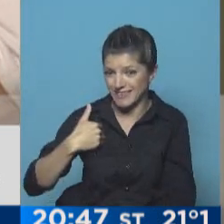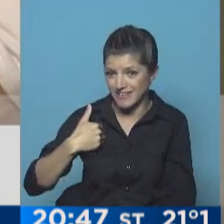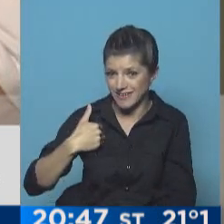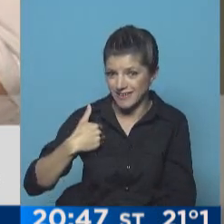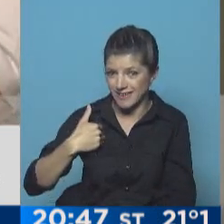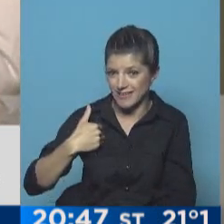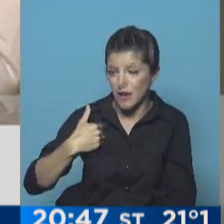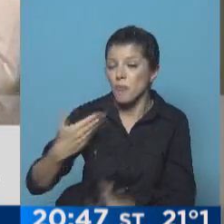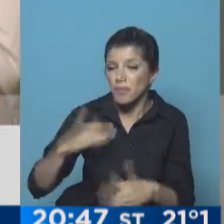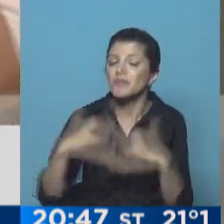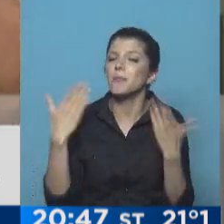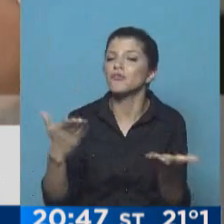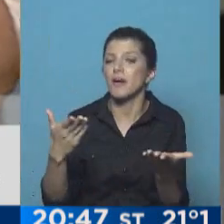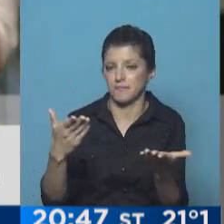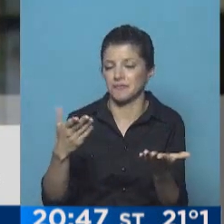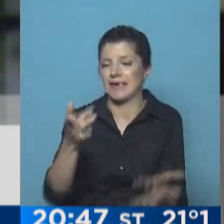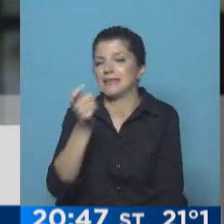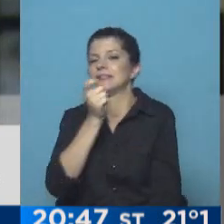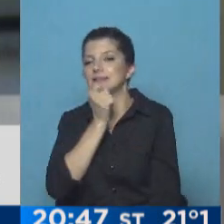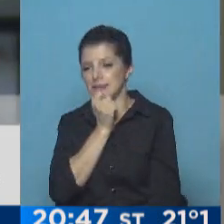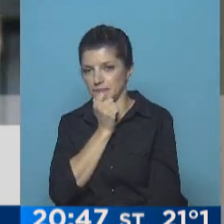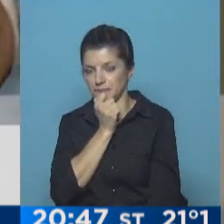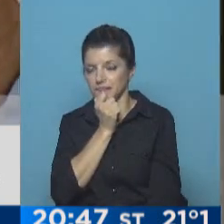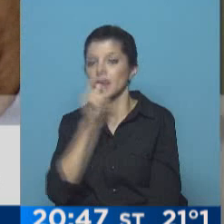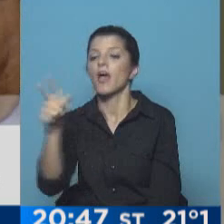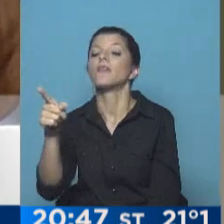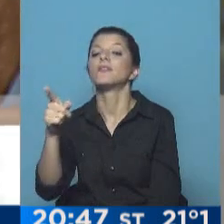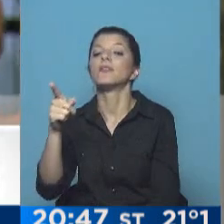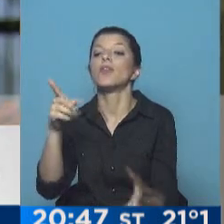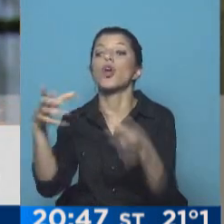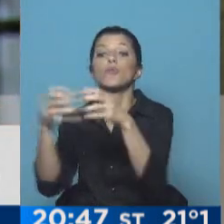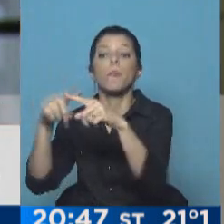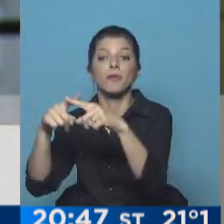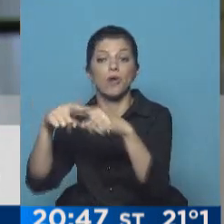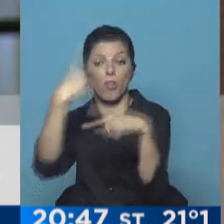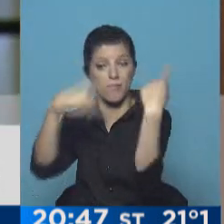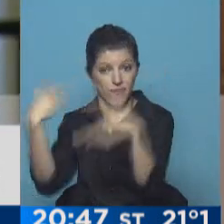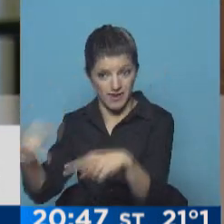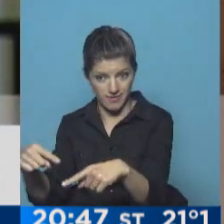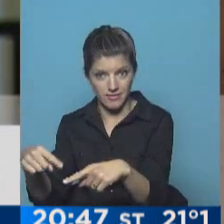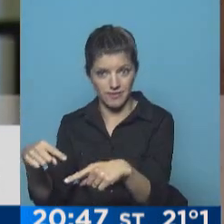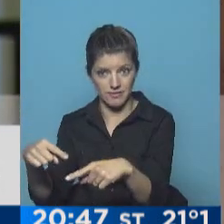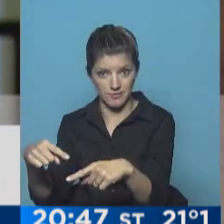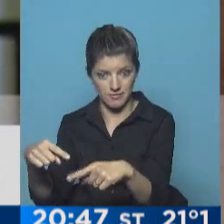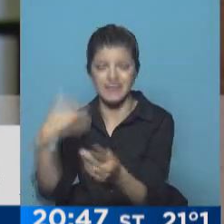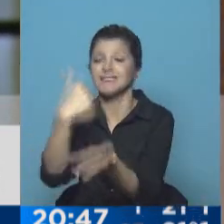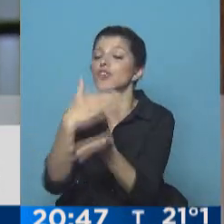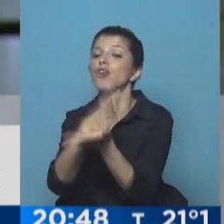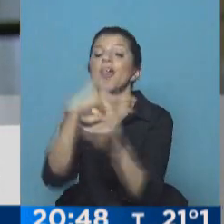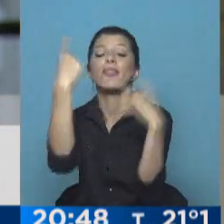los dirigentes políticos de los distintos partidos de los distintos